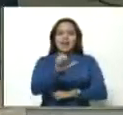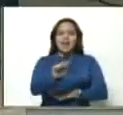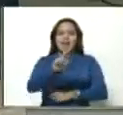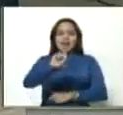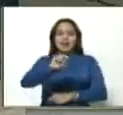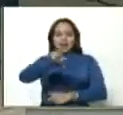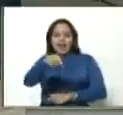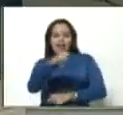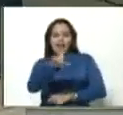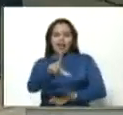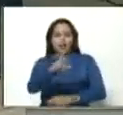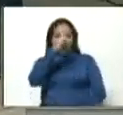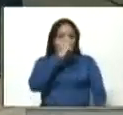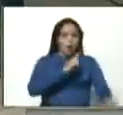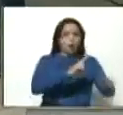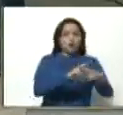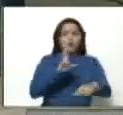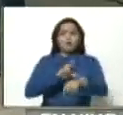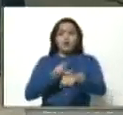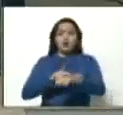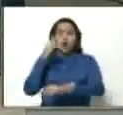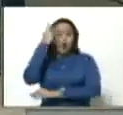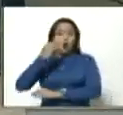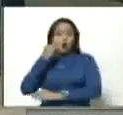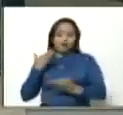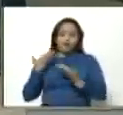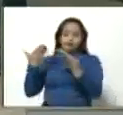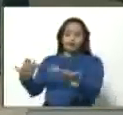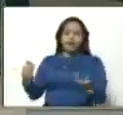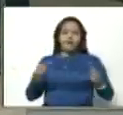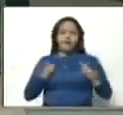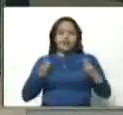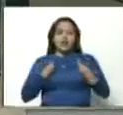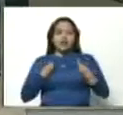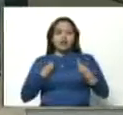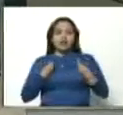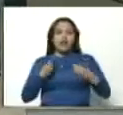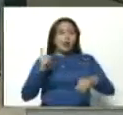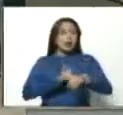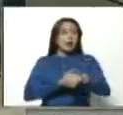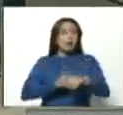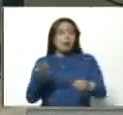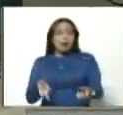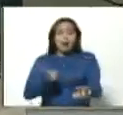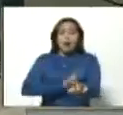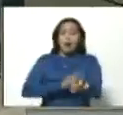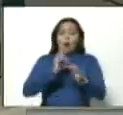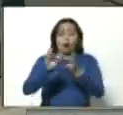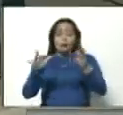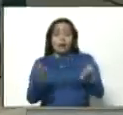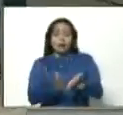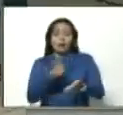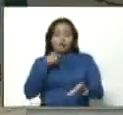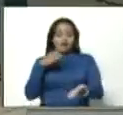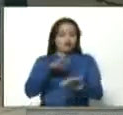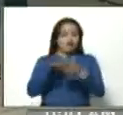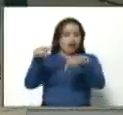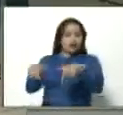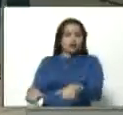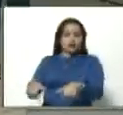extraordinario médico joven que ofrendó su vida en los peores tiempos de la pandemia, murió aquí en este